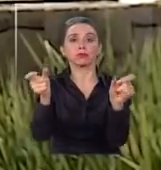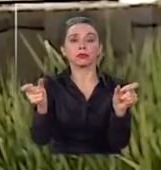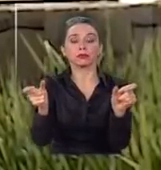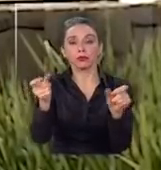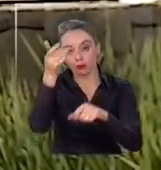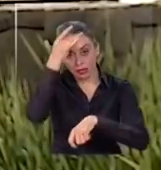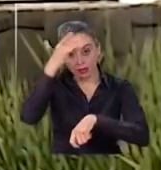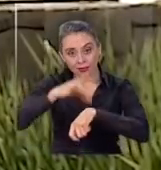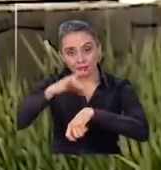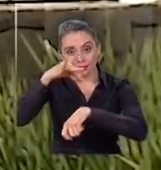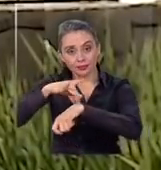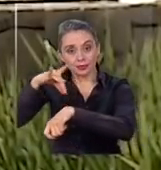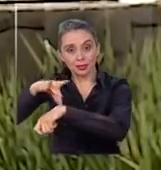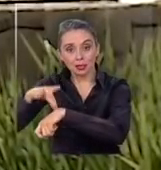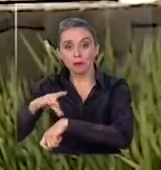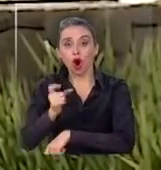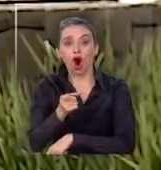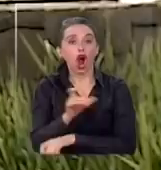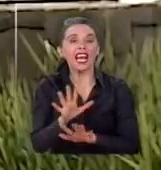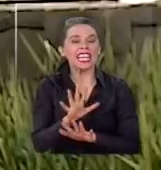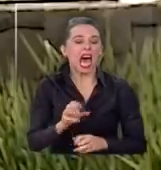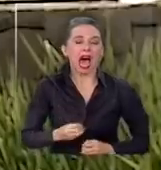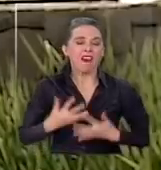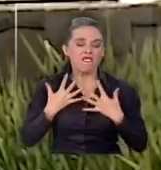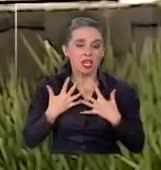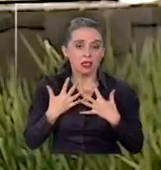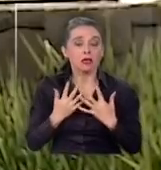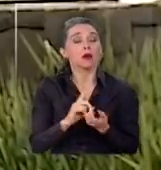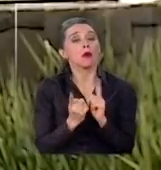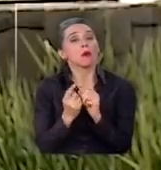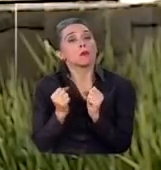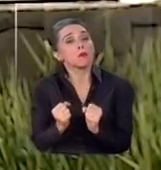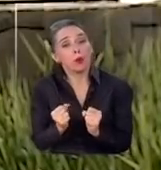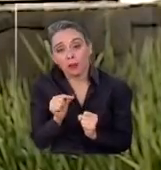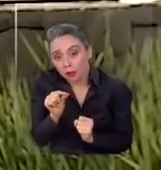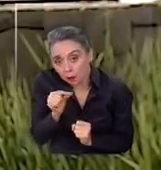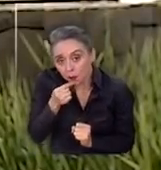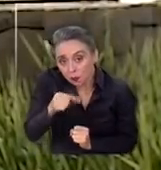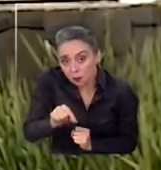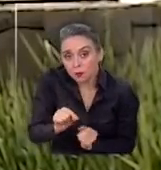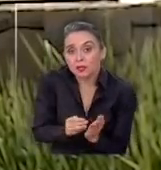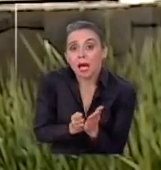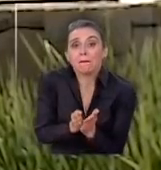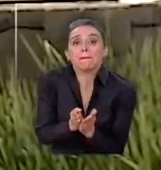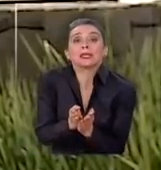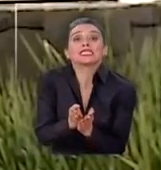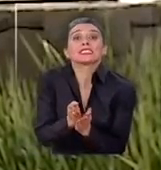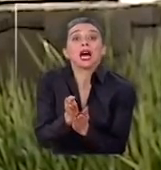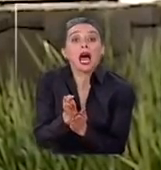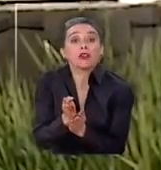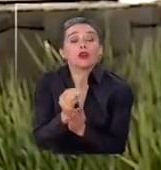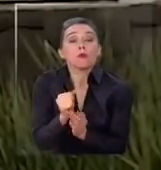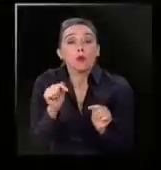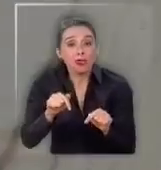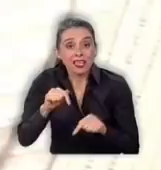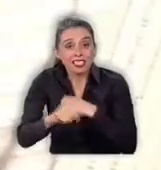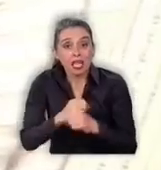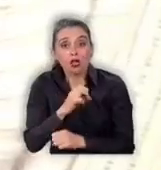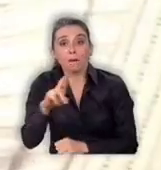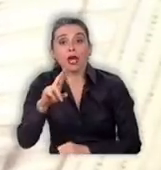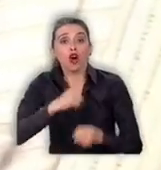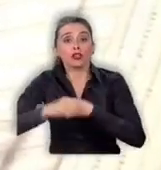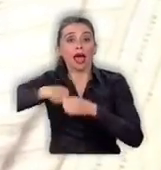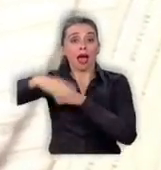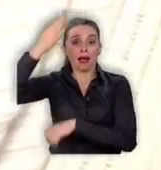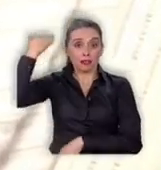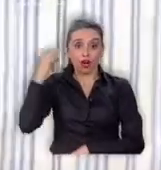cantidad de pacientes graves. Sin embargo, puede ser de que estemos recién comenzando y podría ser peor que los años anteriores. Si